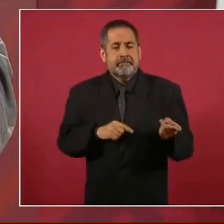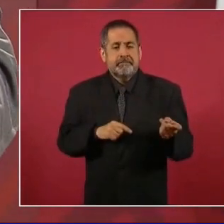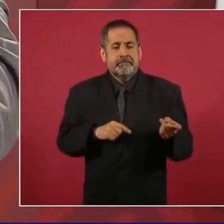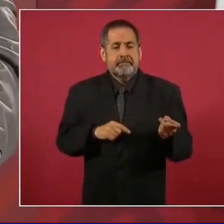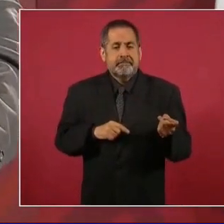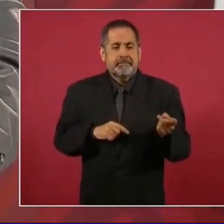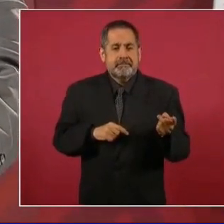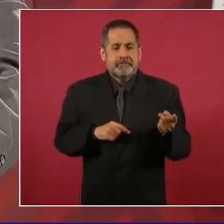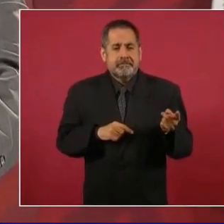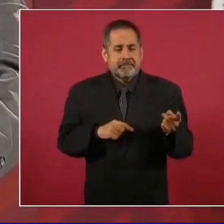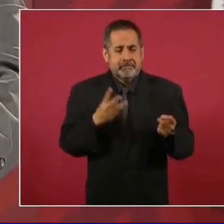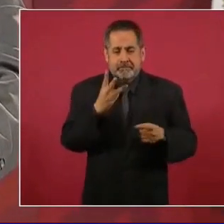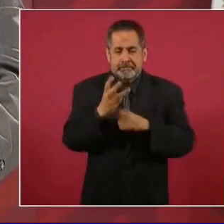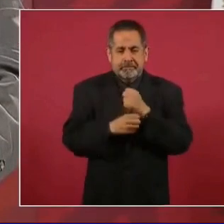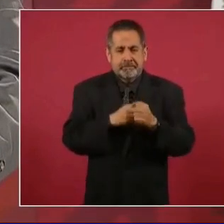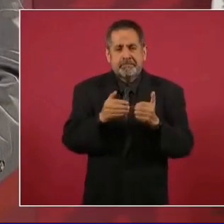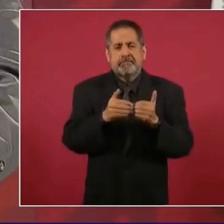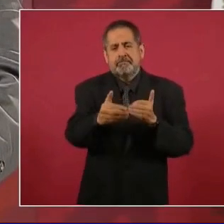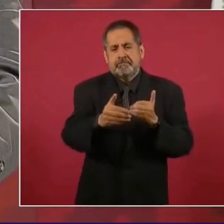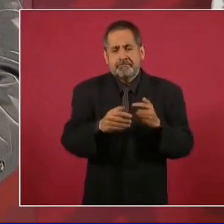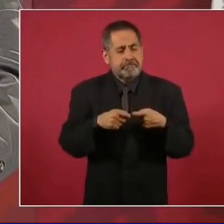pasa de 10 años